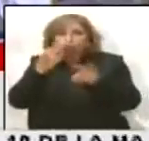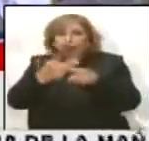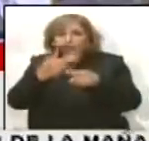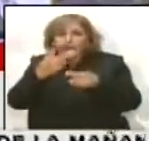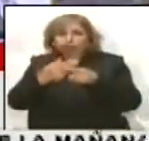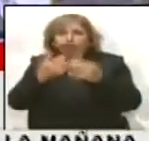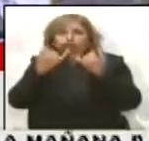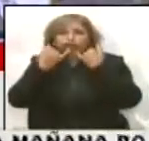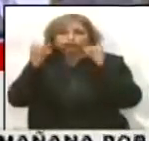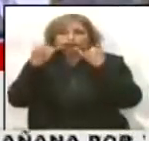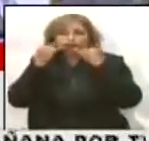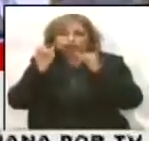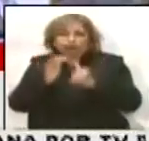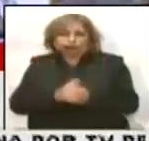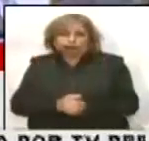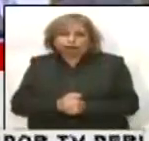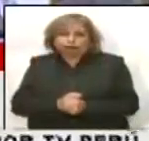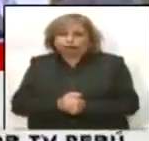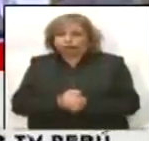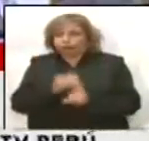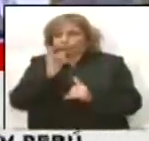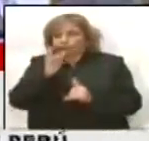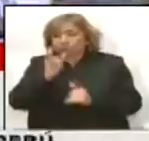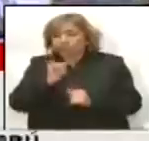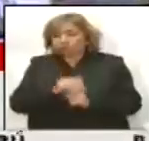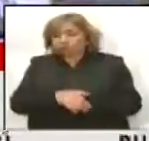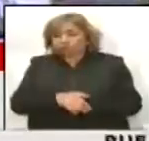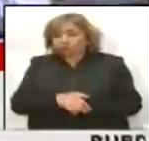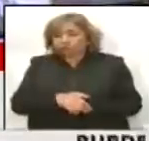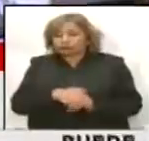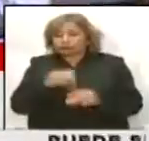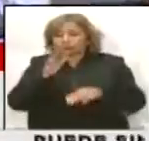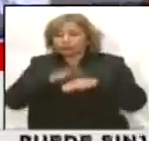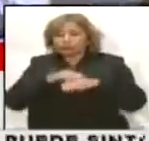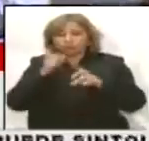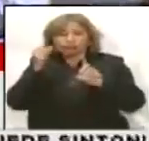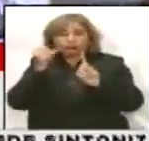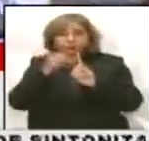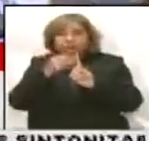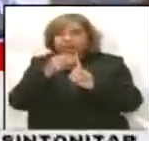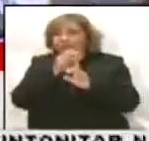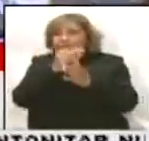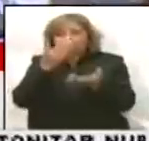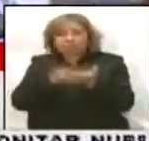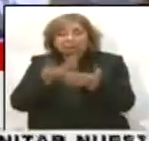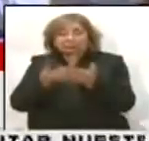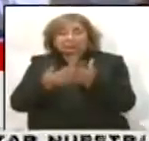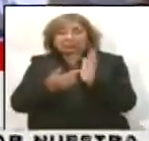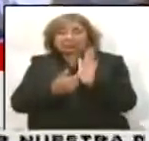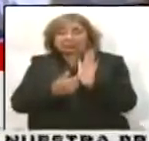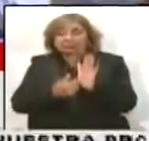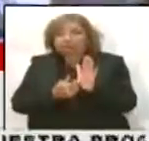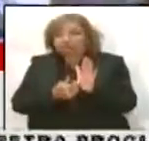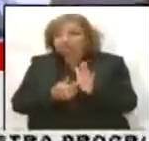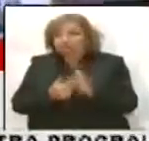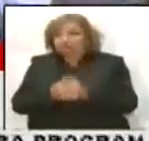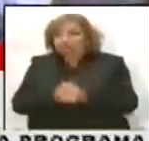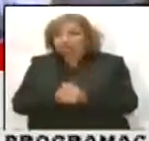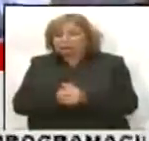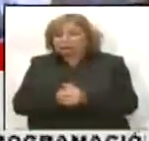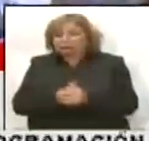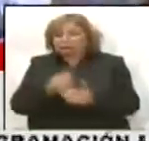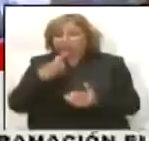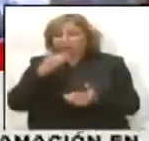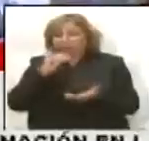su información, y a la que se le ha acusado sin ninguna prueba, orden, sin pasar por las autoridades